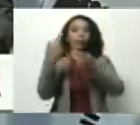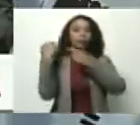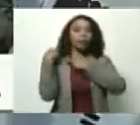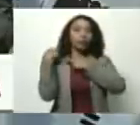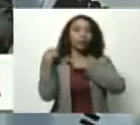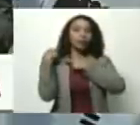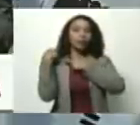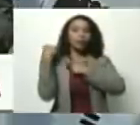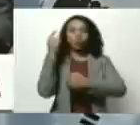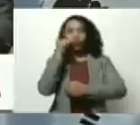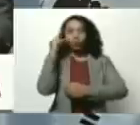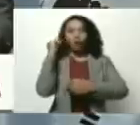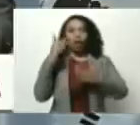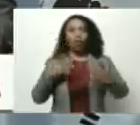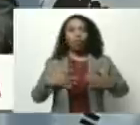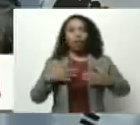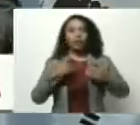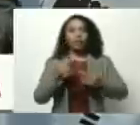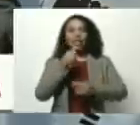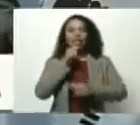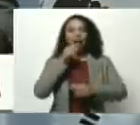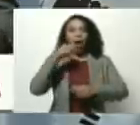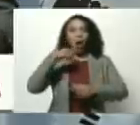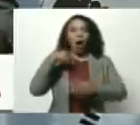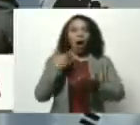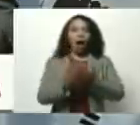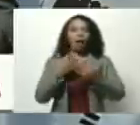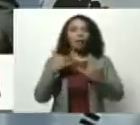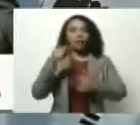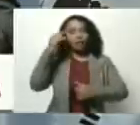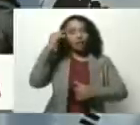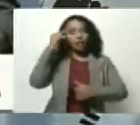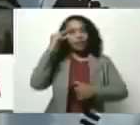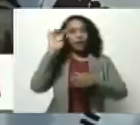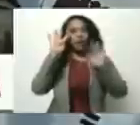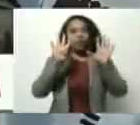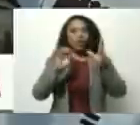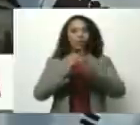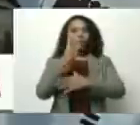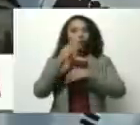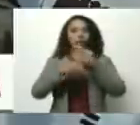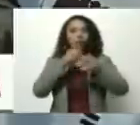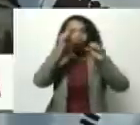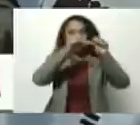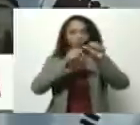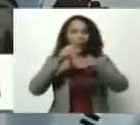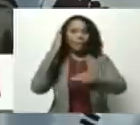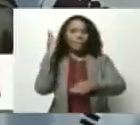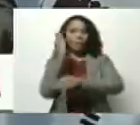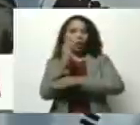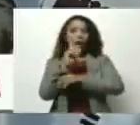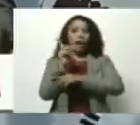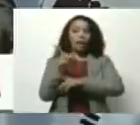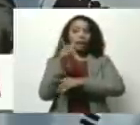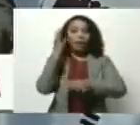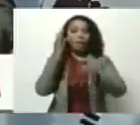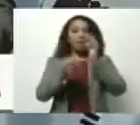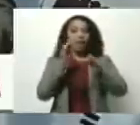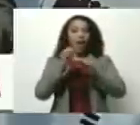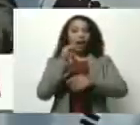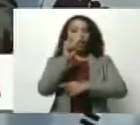de los y las adolescentes, quien en fecha 9 de mayo procedió a realizar audiencia de imputación en sede fiscal a